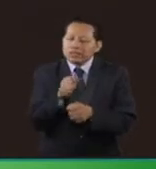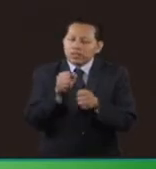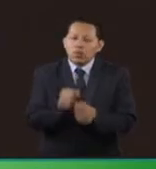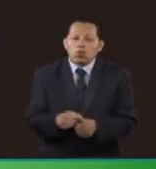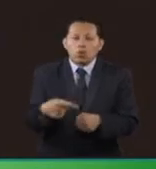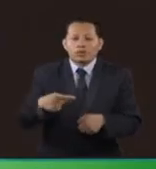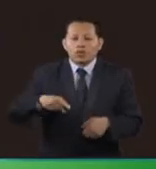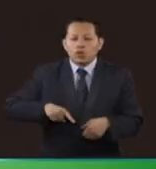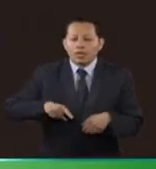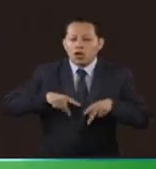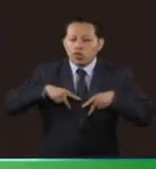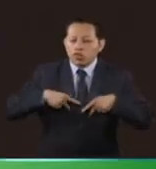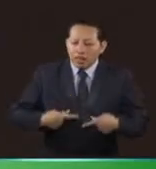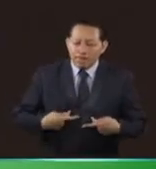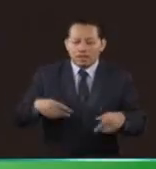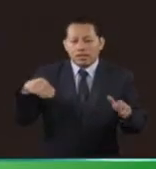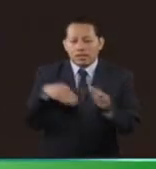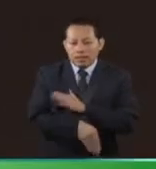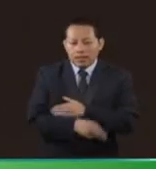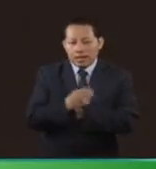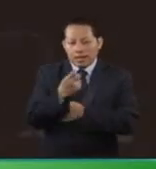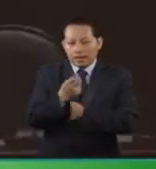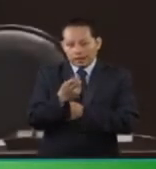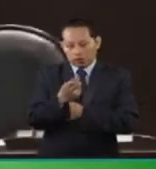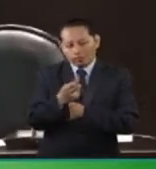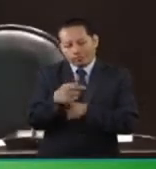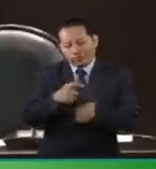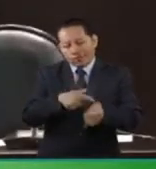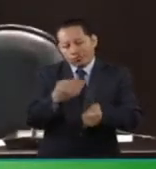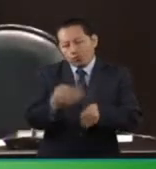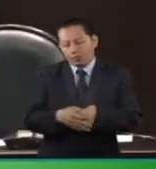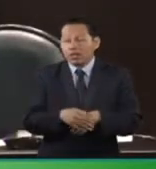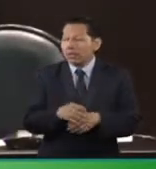a este gobierno. Al tiempo. Gracias. Gracias. Consulte la Secretaría de la Asamblea en